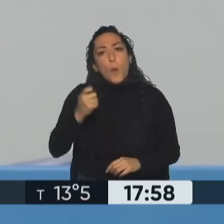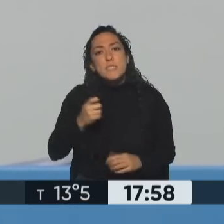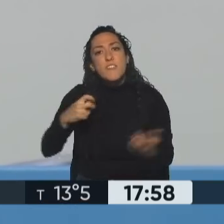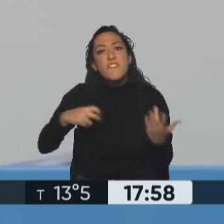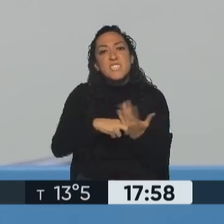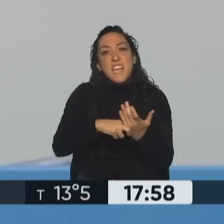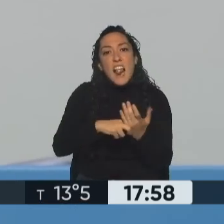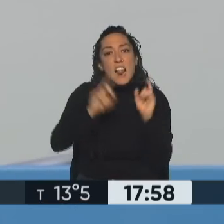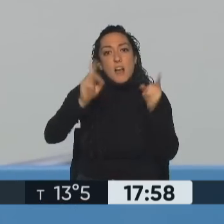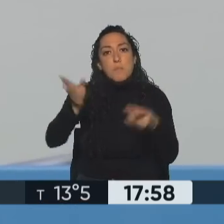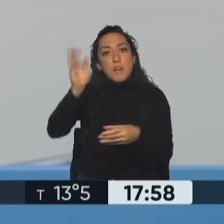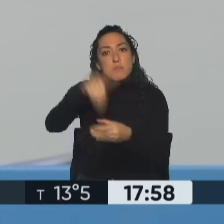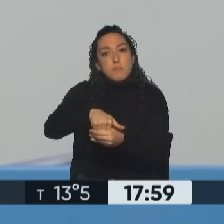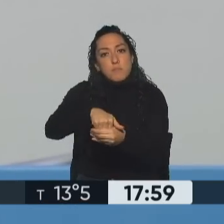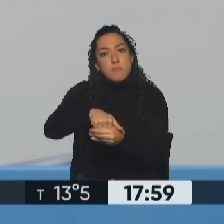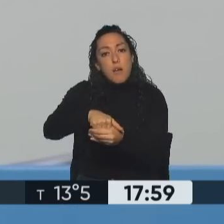fiscales.